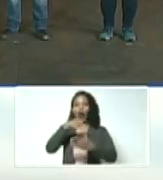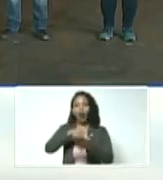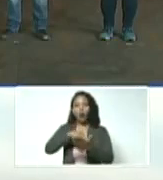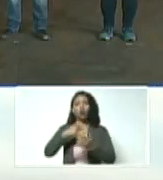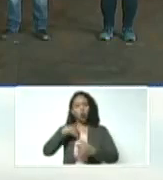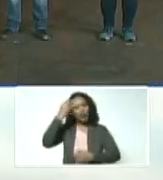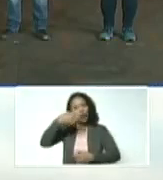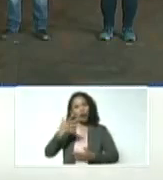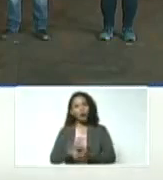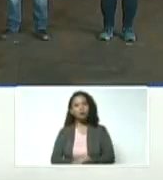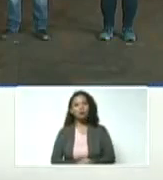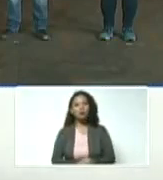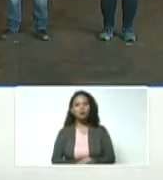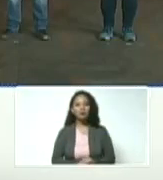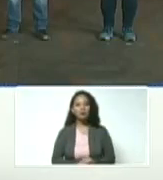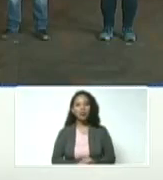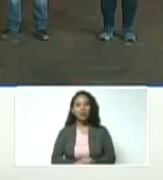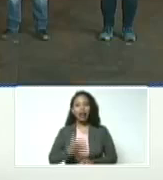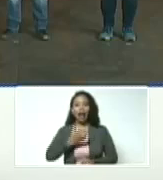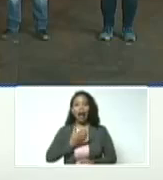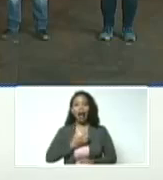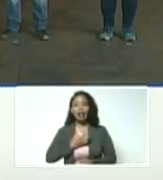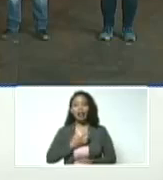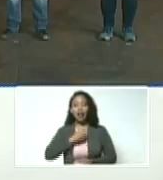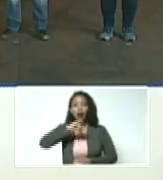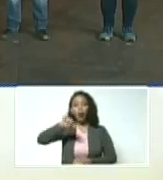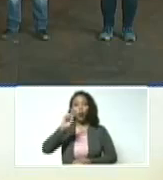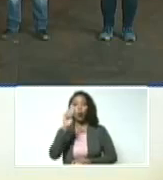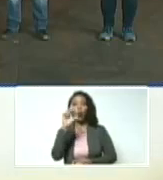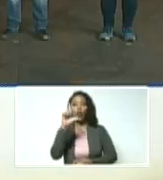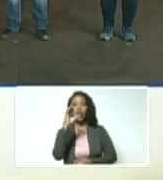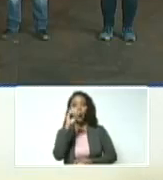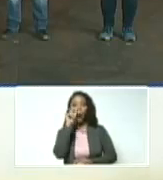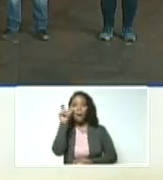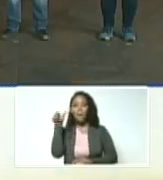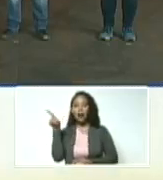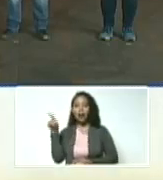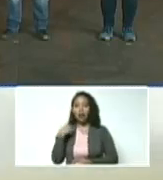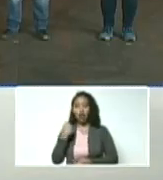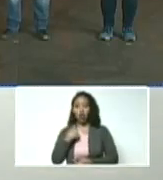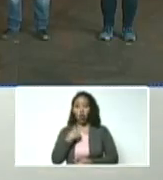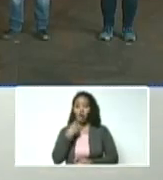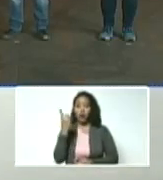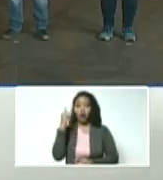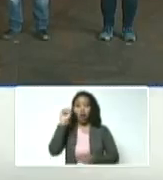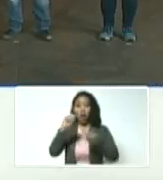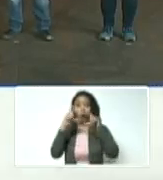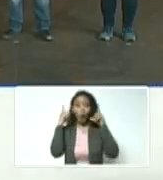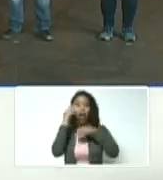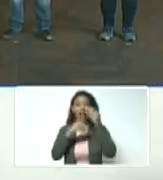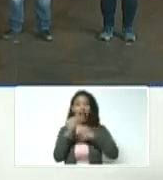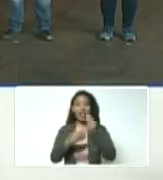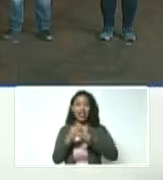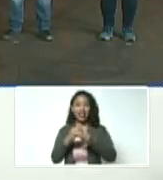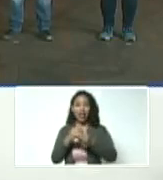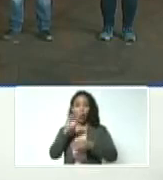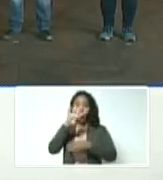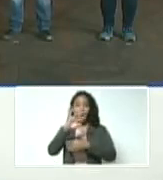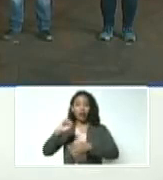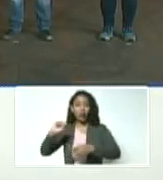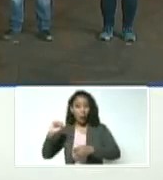creo, alcalde Julio Fuenmayor, así como yo digo que La Guaira le da cuatro patadas a